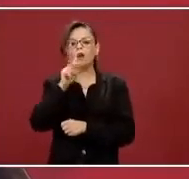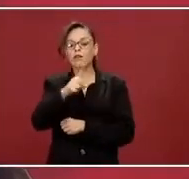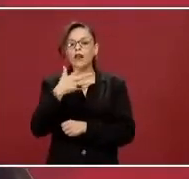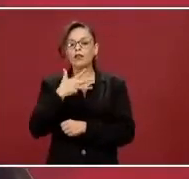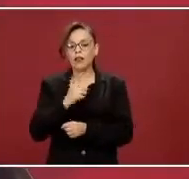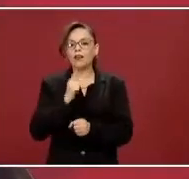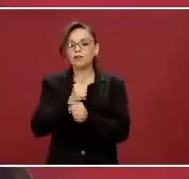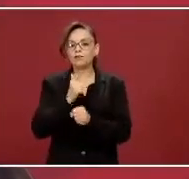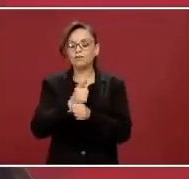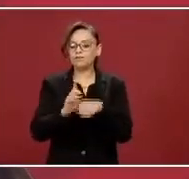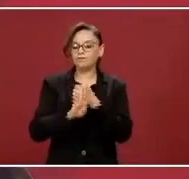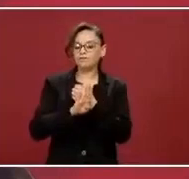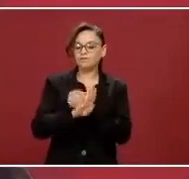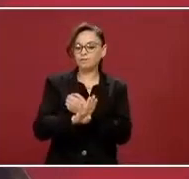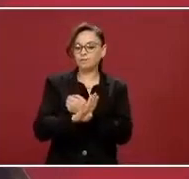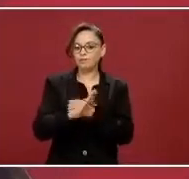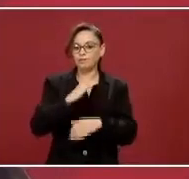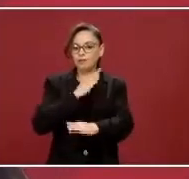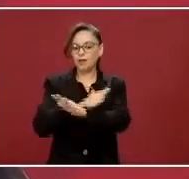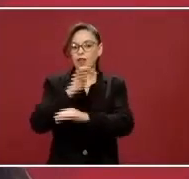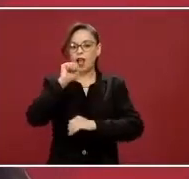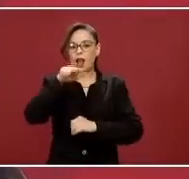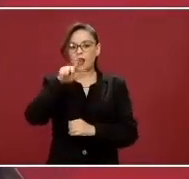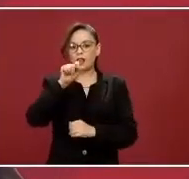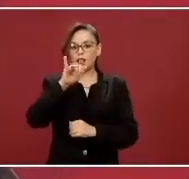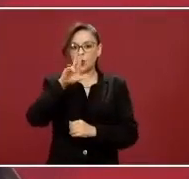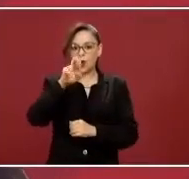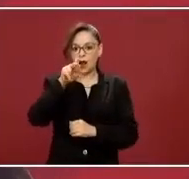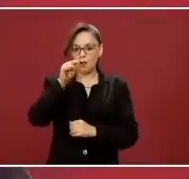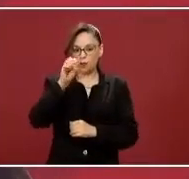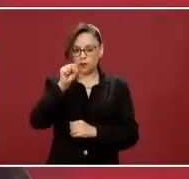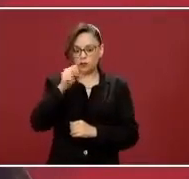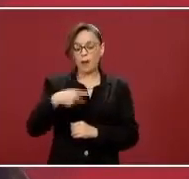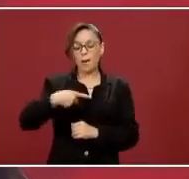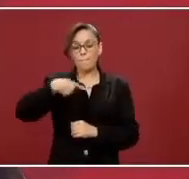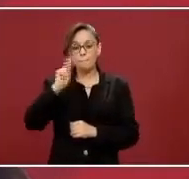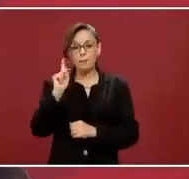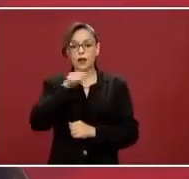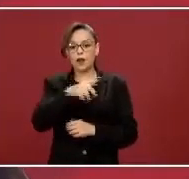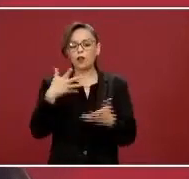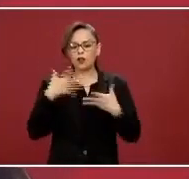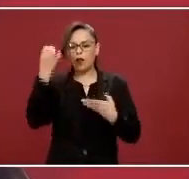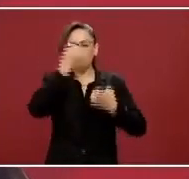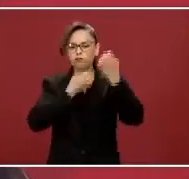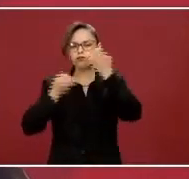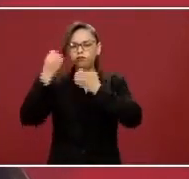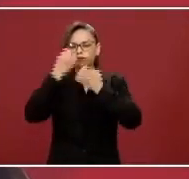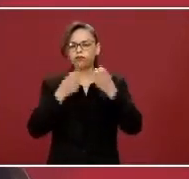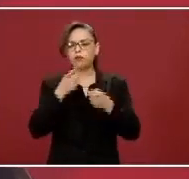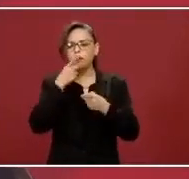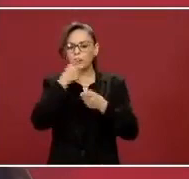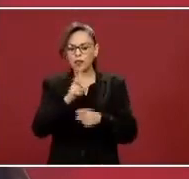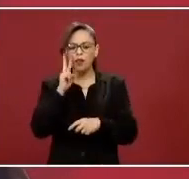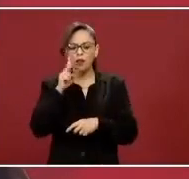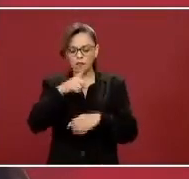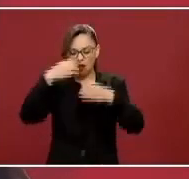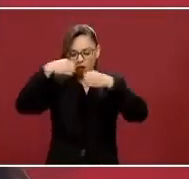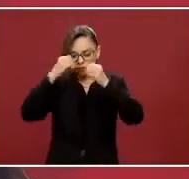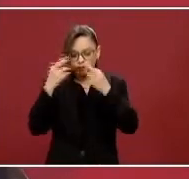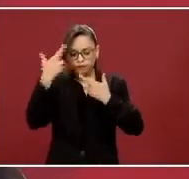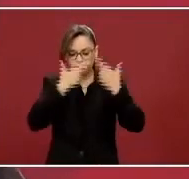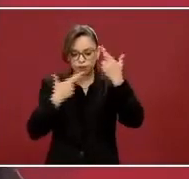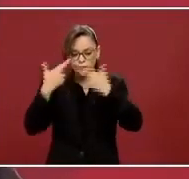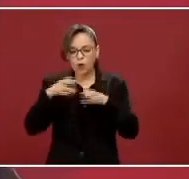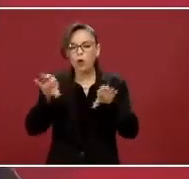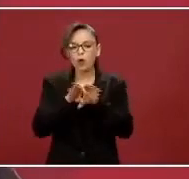Pero por estudios de inferencia epidemiológica, estudios que han descrito el comportamiento de los brotes, es que se ha